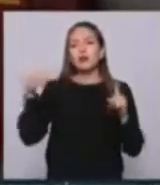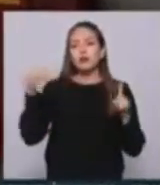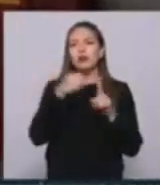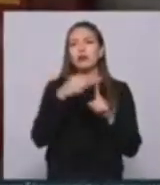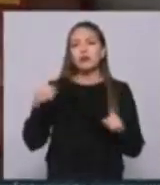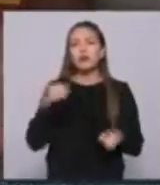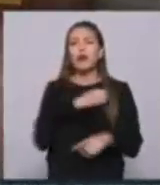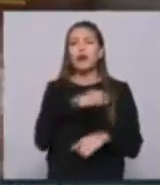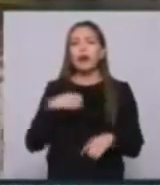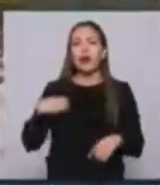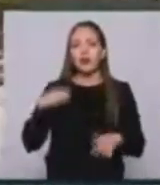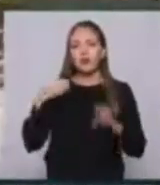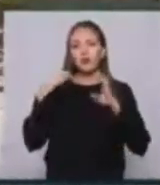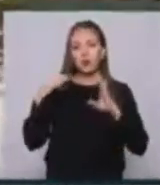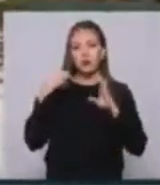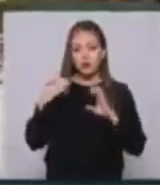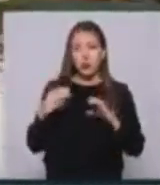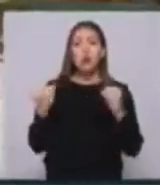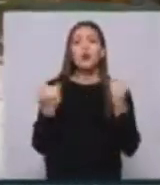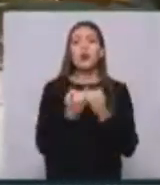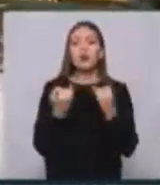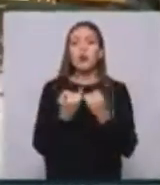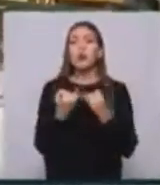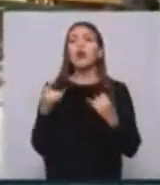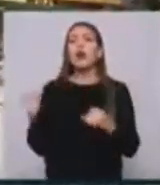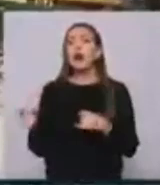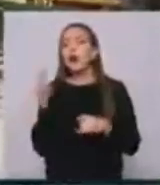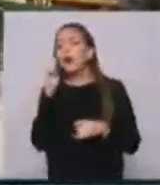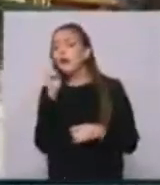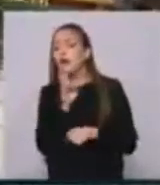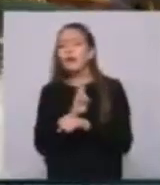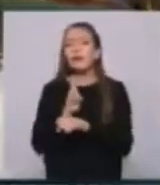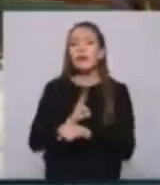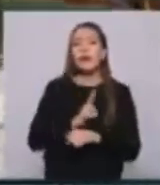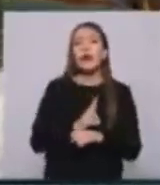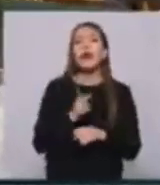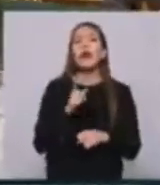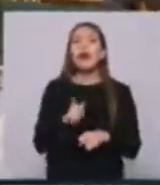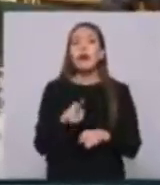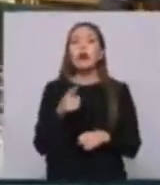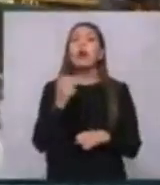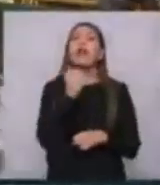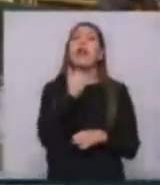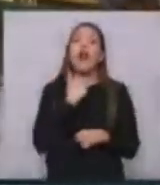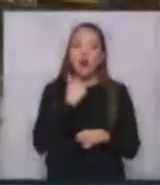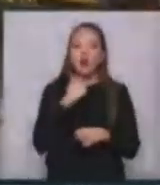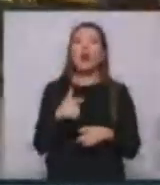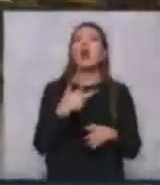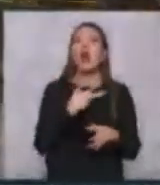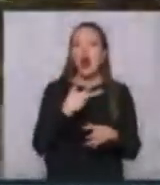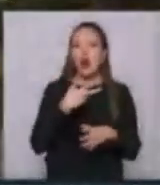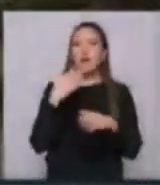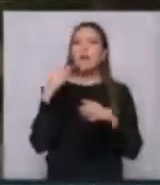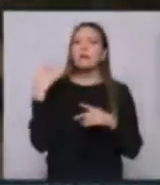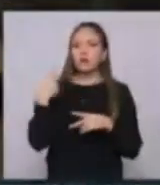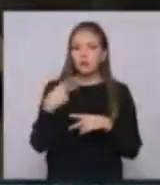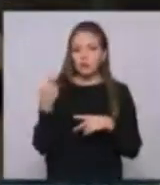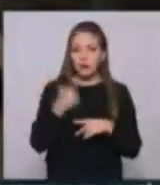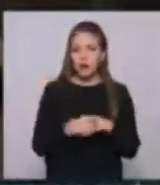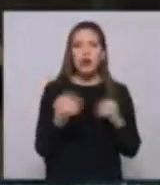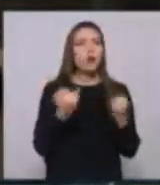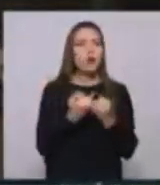trajinera, supervisan que los visitantes suban la cantidad de alcohol indicada y que no porten bocinas, radios,